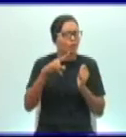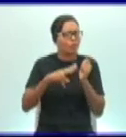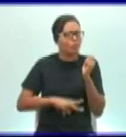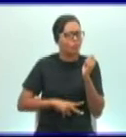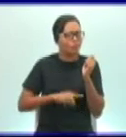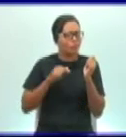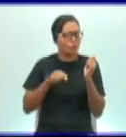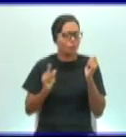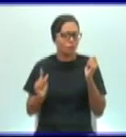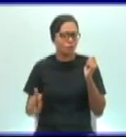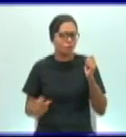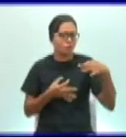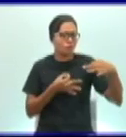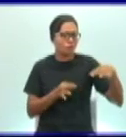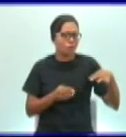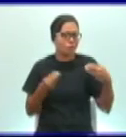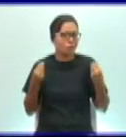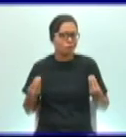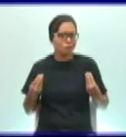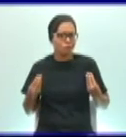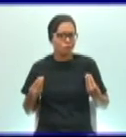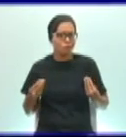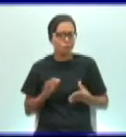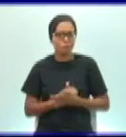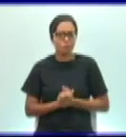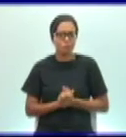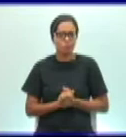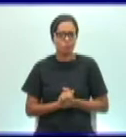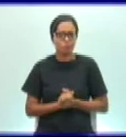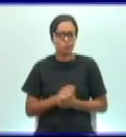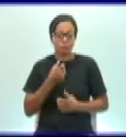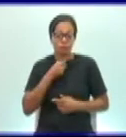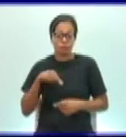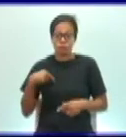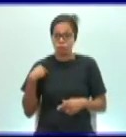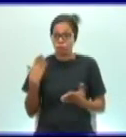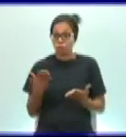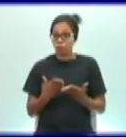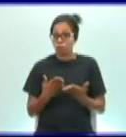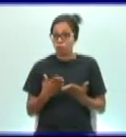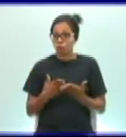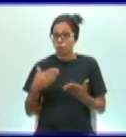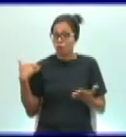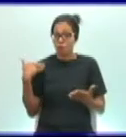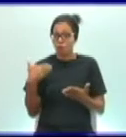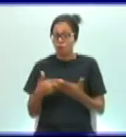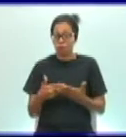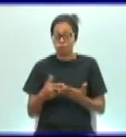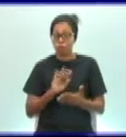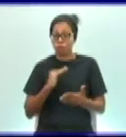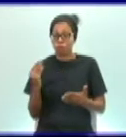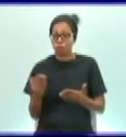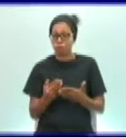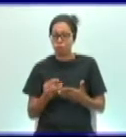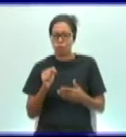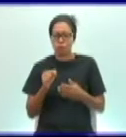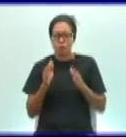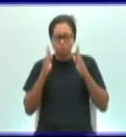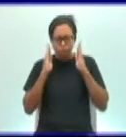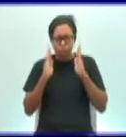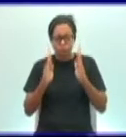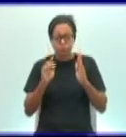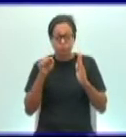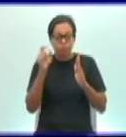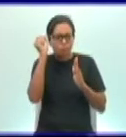como la personalidad. Quiere decir entonces que cuando yo trabaje toda esta línea hay que enfocarse a estas ideas. ¿Cómo vamos